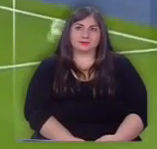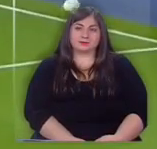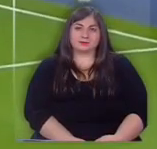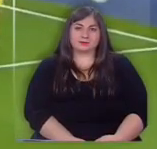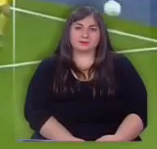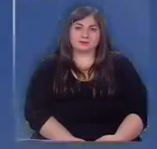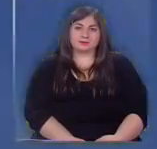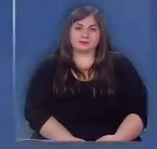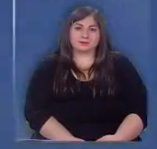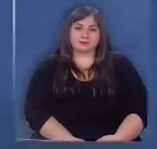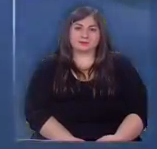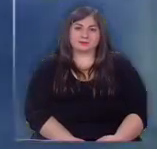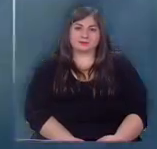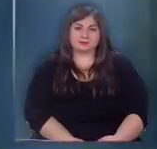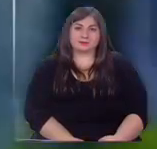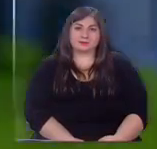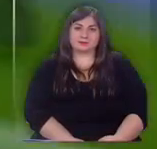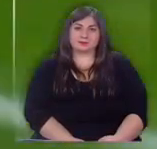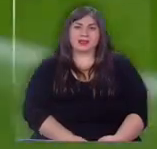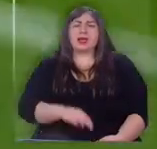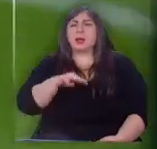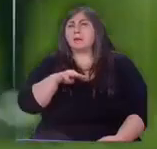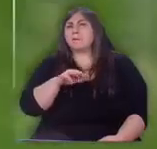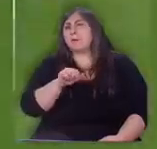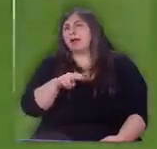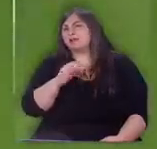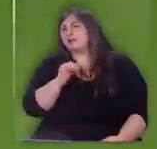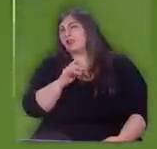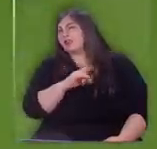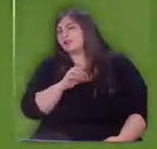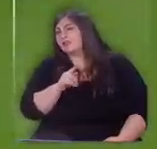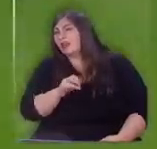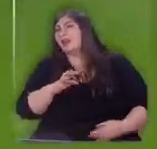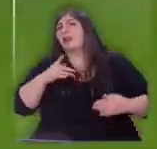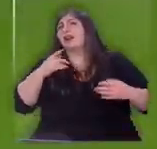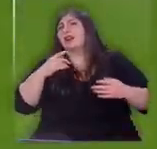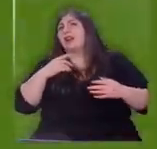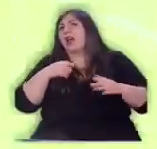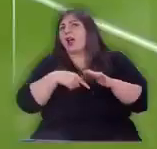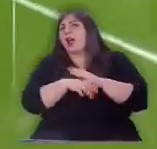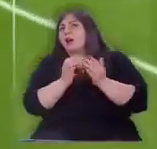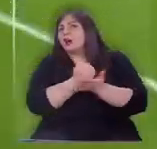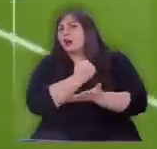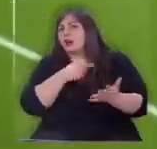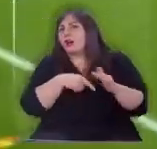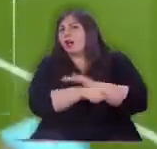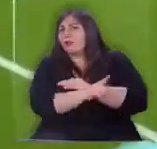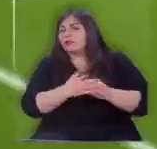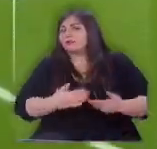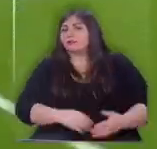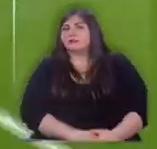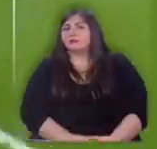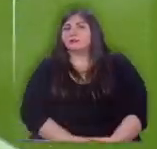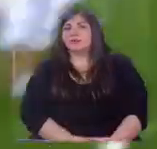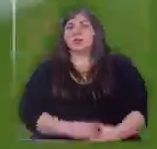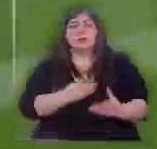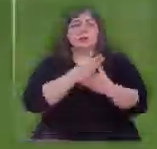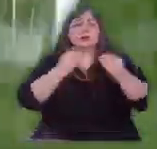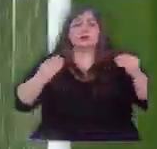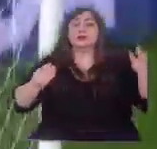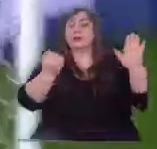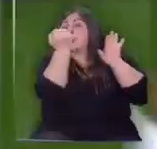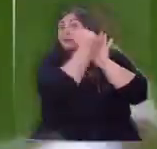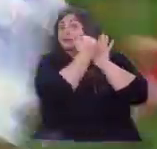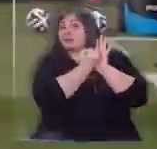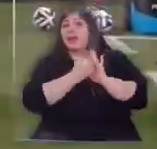Claudio Bravo, Manchester City are through to the semi-finals of the Carabao Cup. Muchos son los hitos en su carrera, las dos